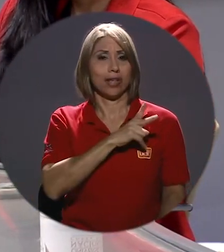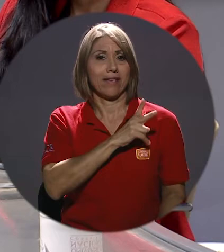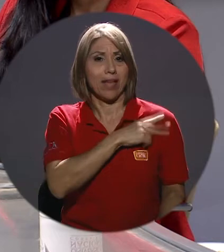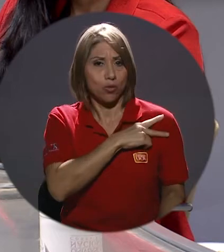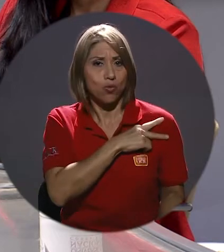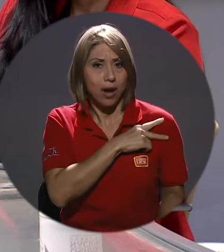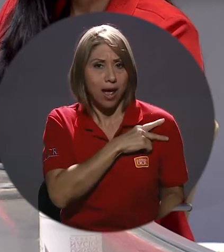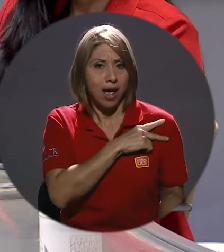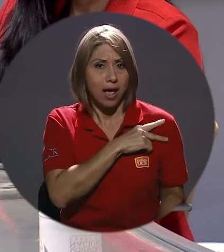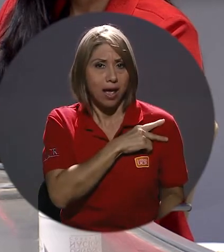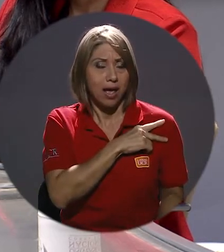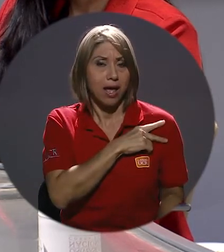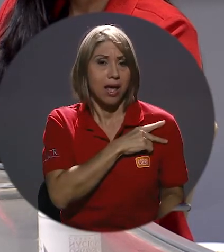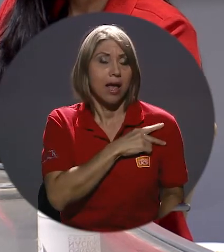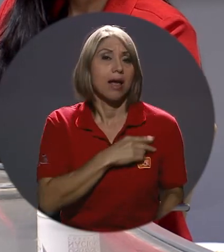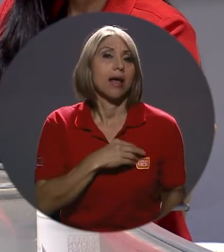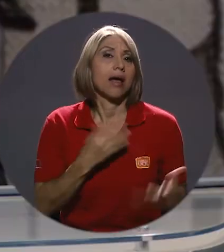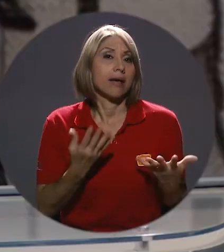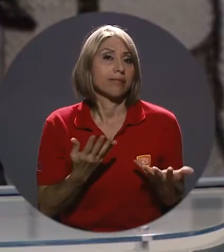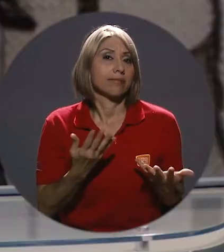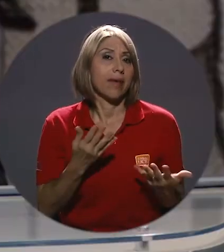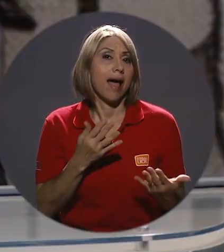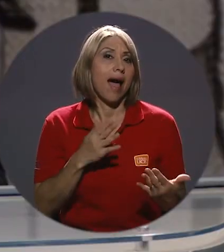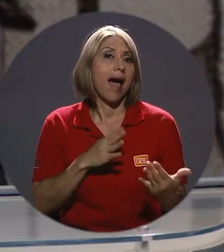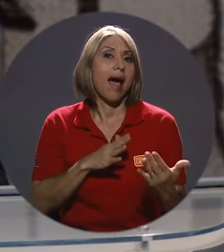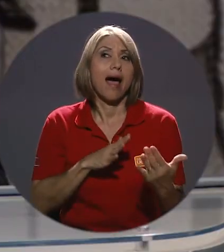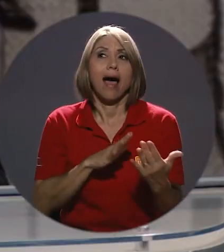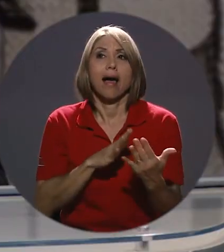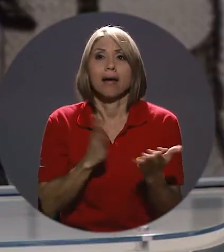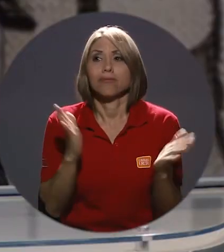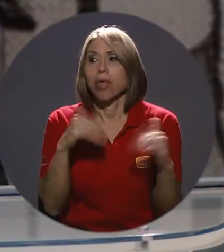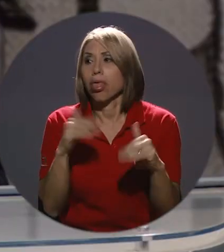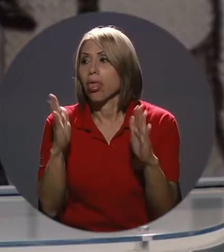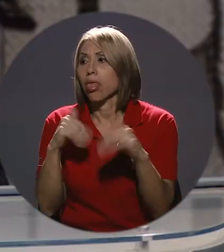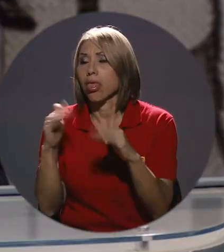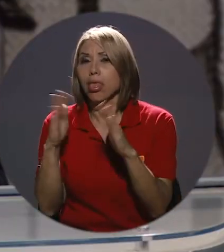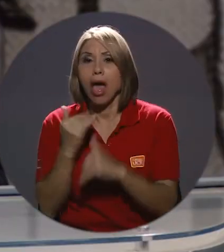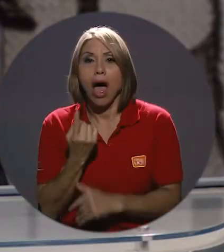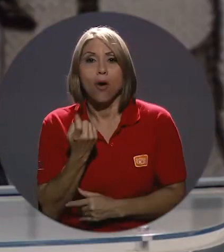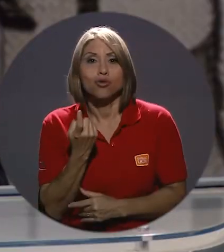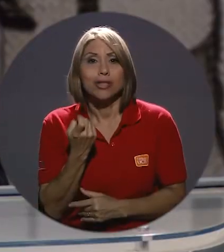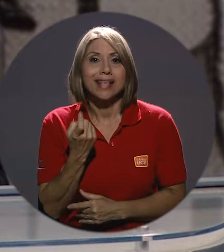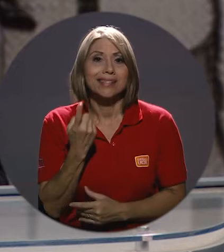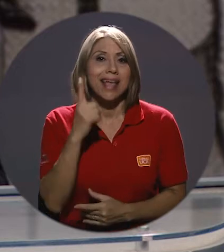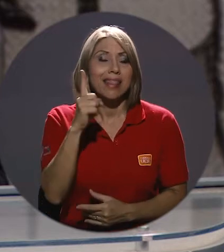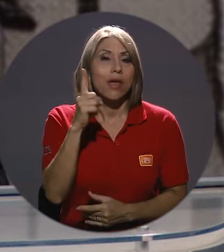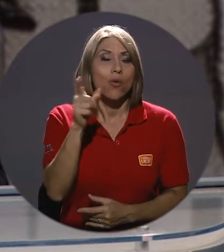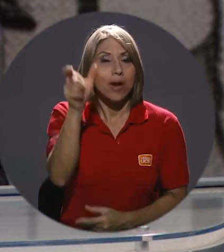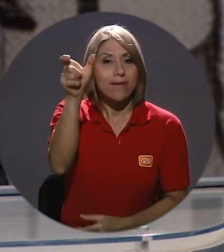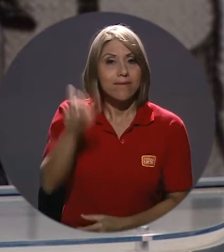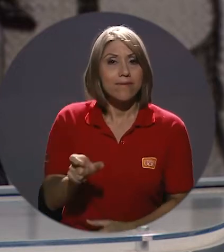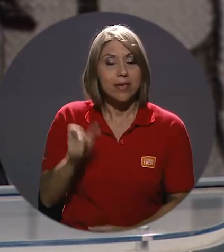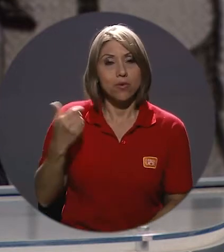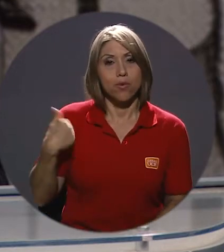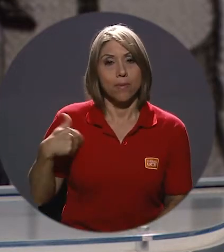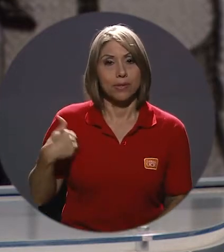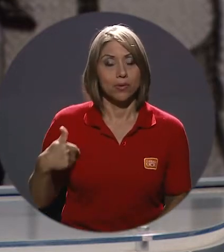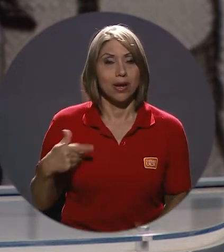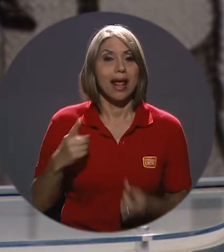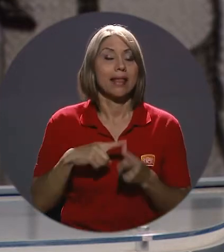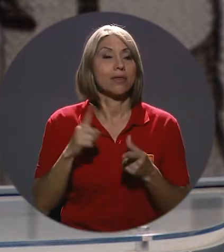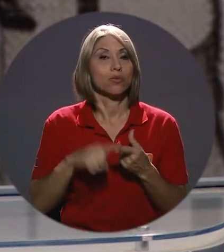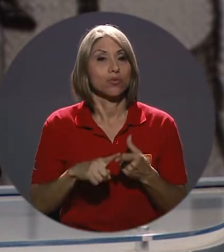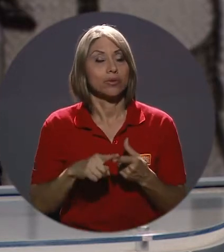solo ante o con mucho mayor frecuencia ante la ausencia de una figura masculina, y por lo tanto